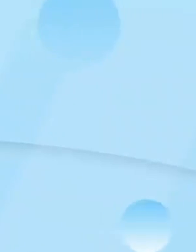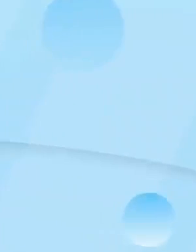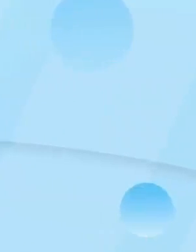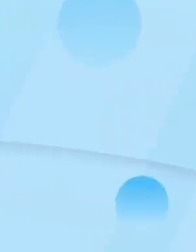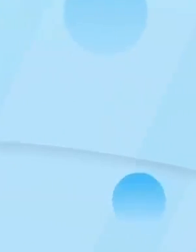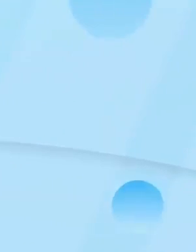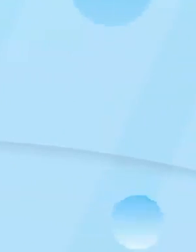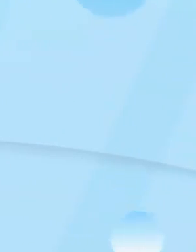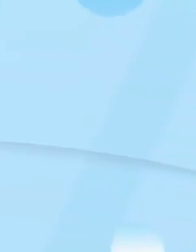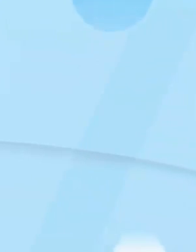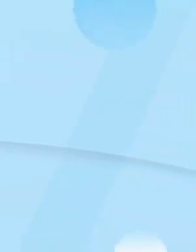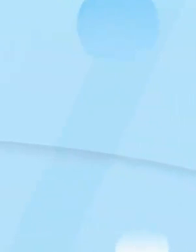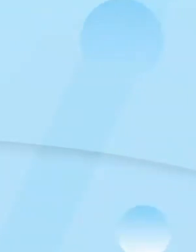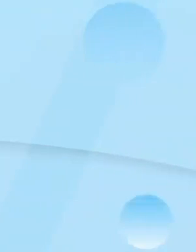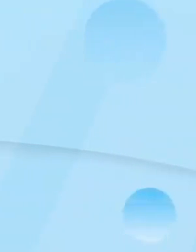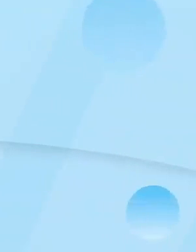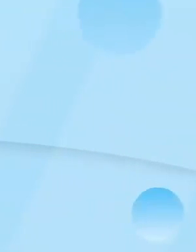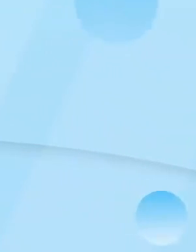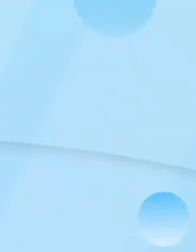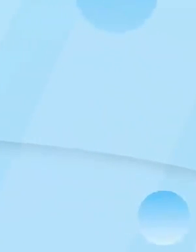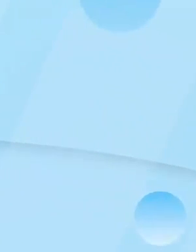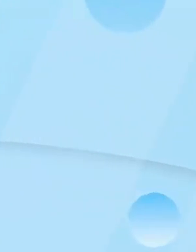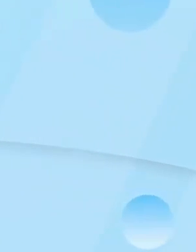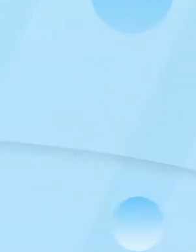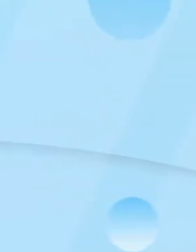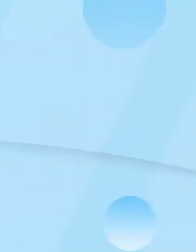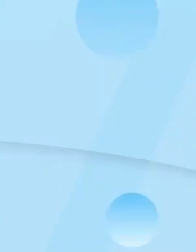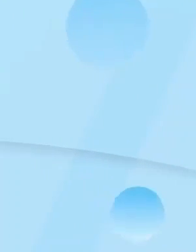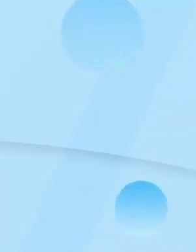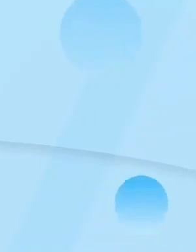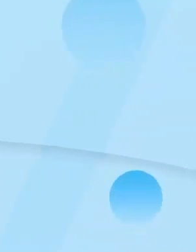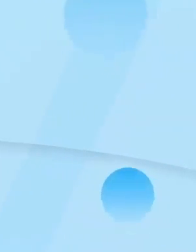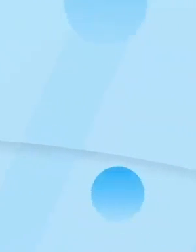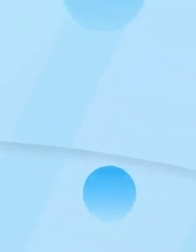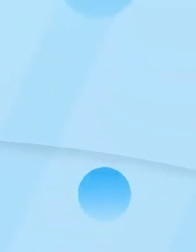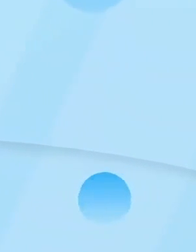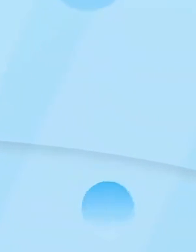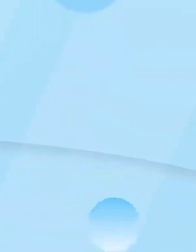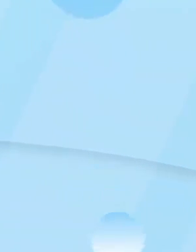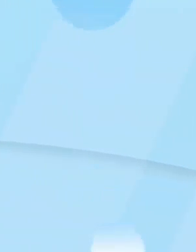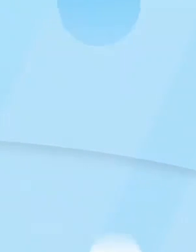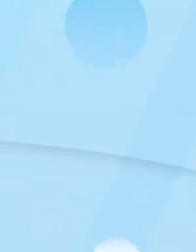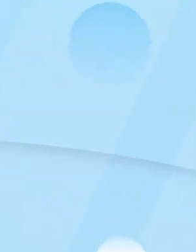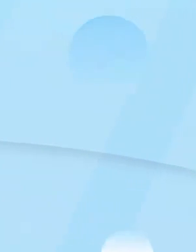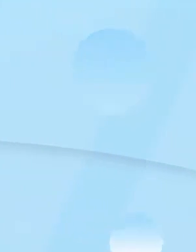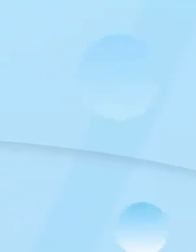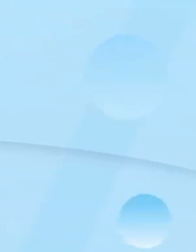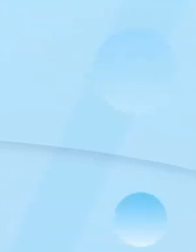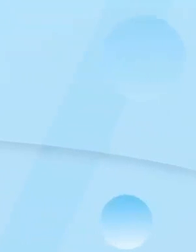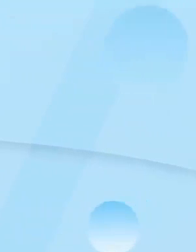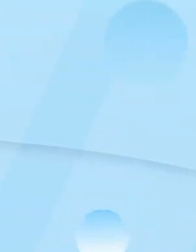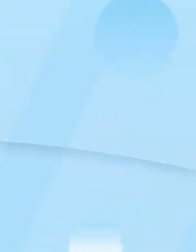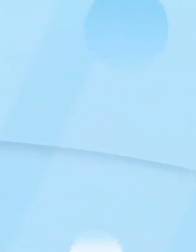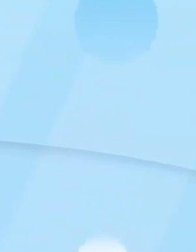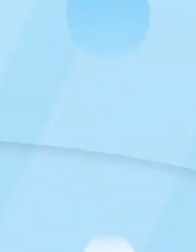¿Por qué la contaminación por residuos plásticos y la migración son un reto?